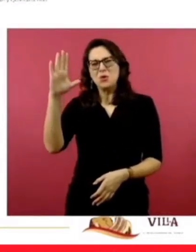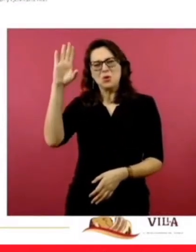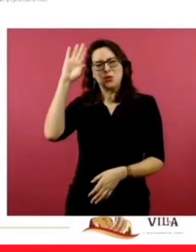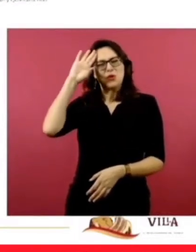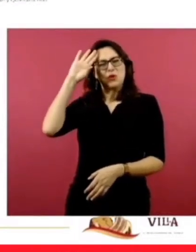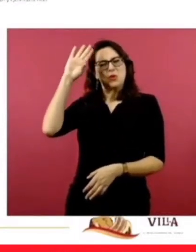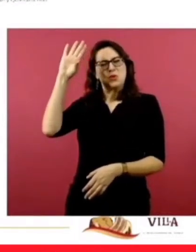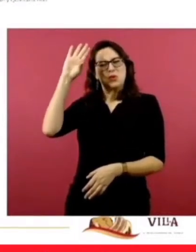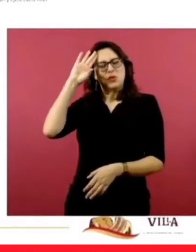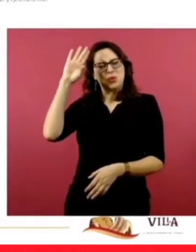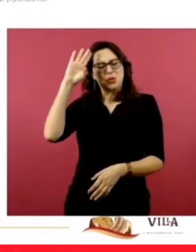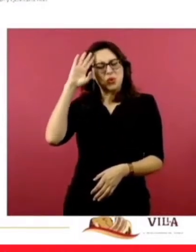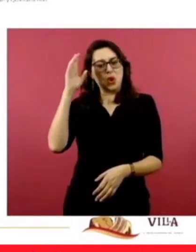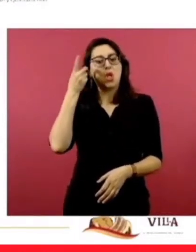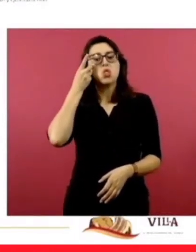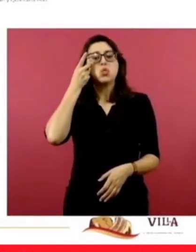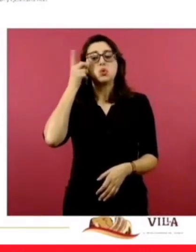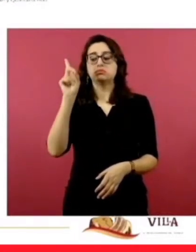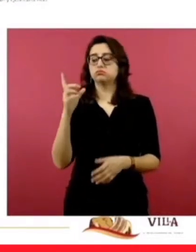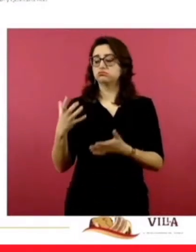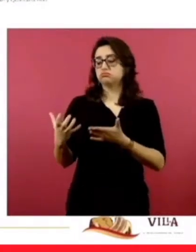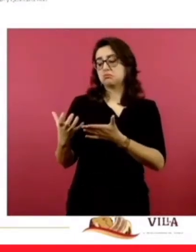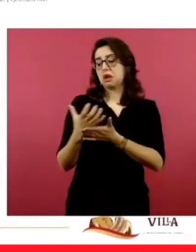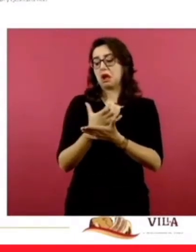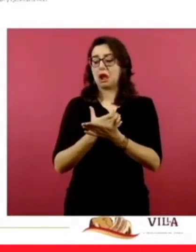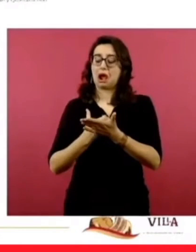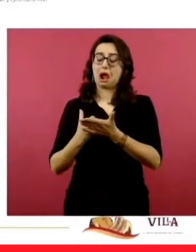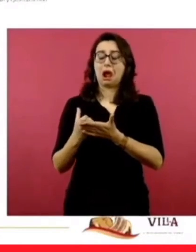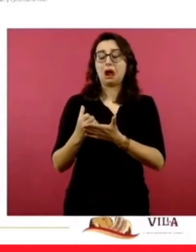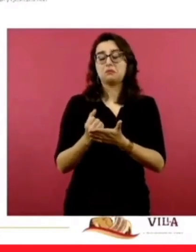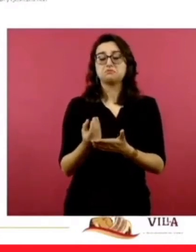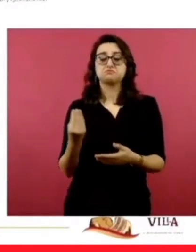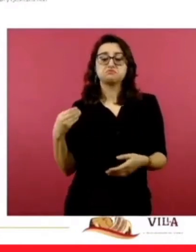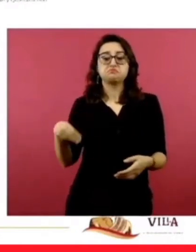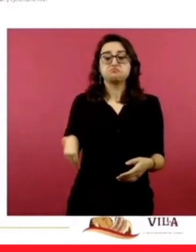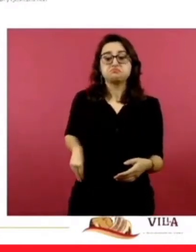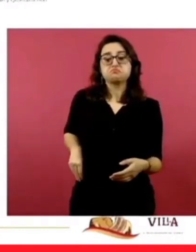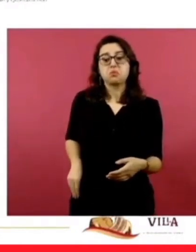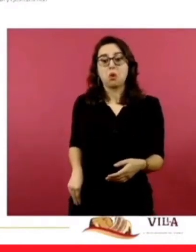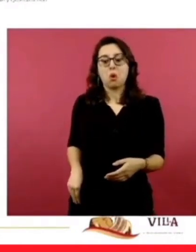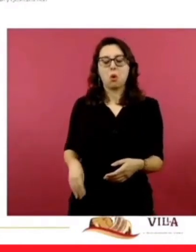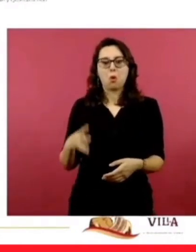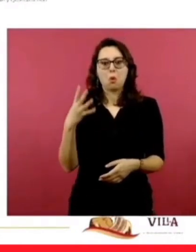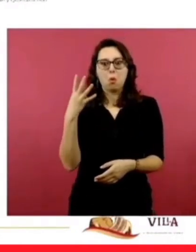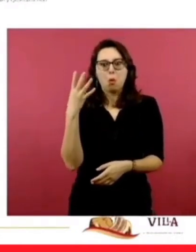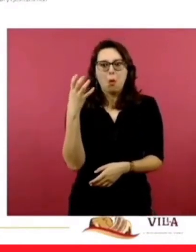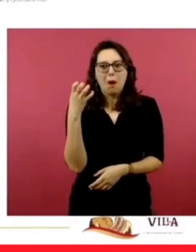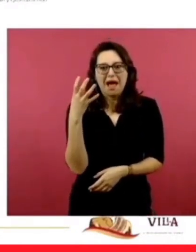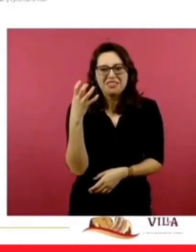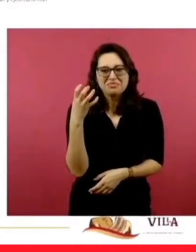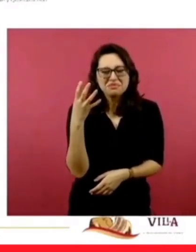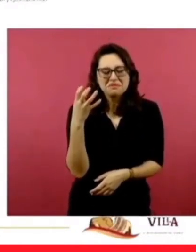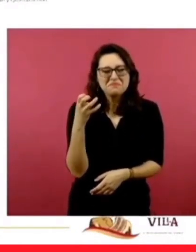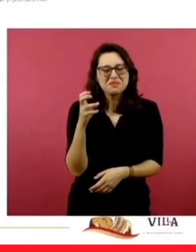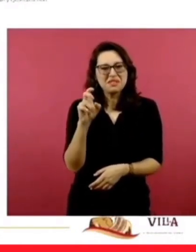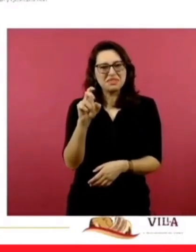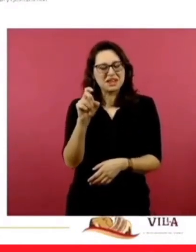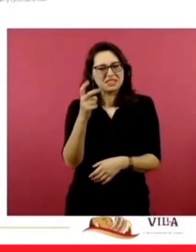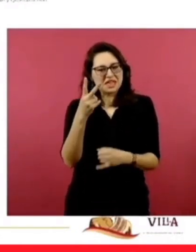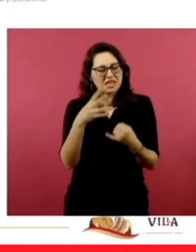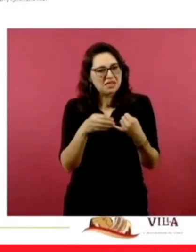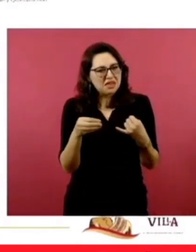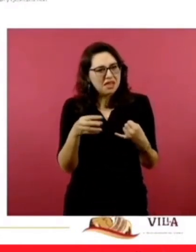el margen, 4 pesos 32 centavos por litro. ¿Qué pasó, Petro-7? ¿No le